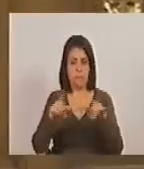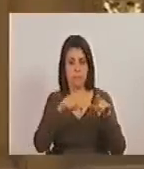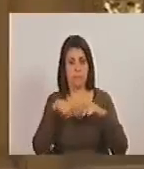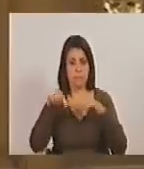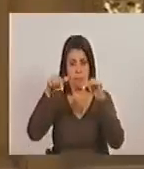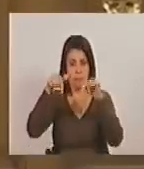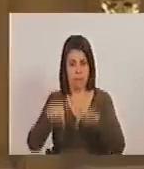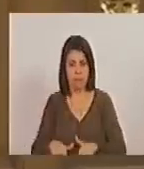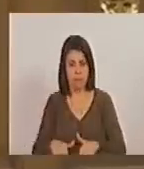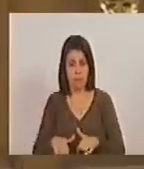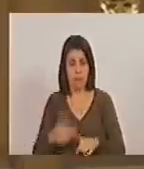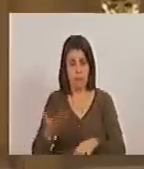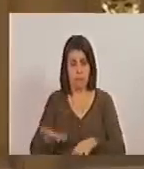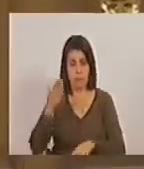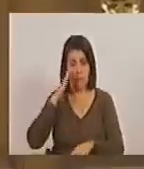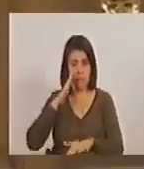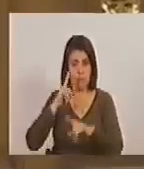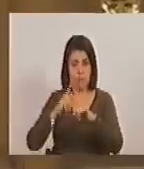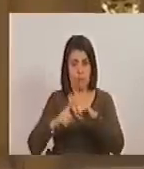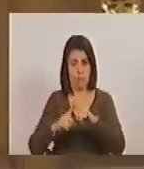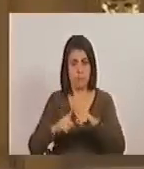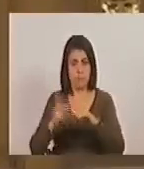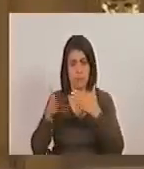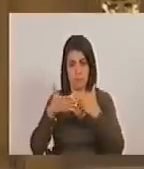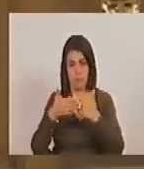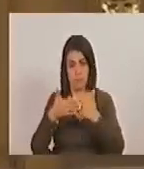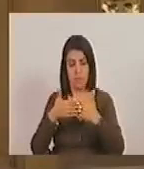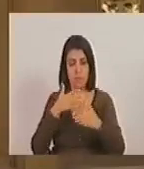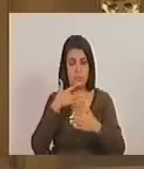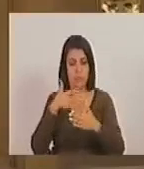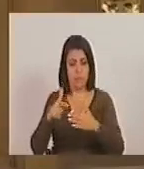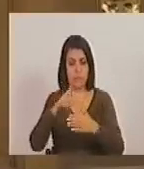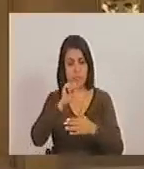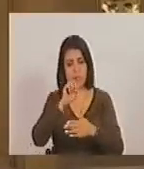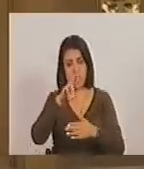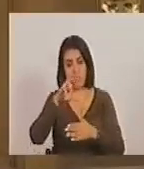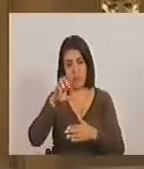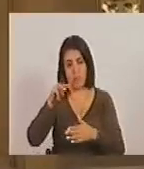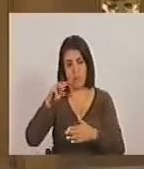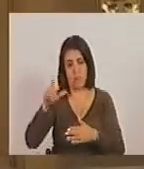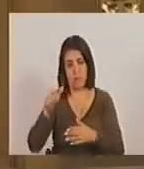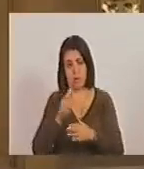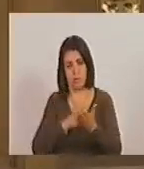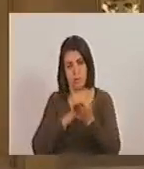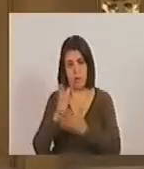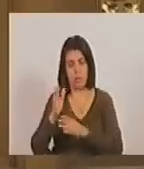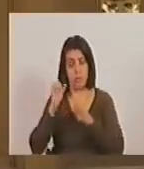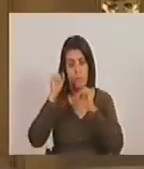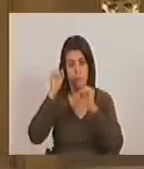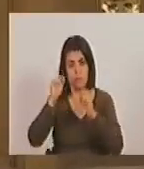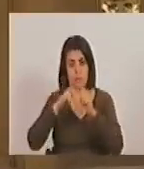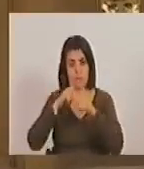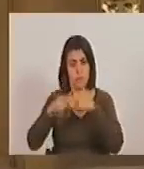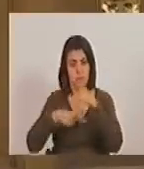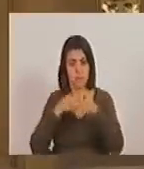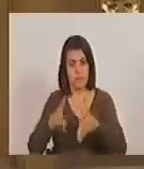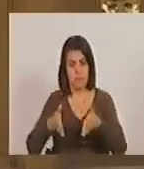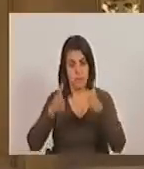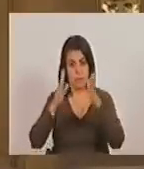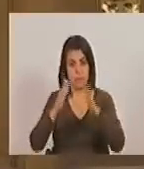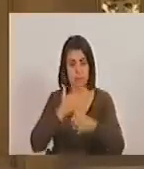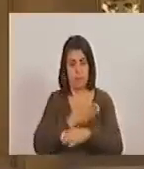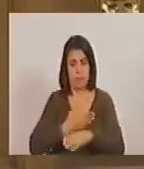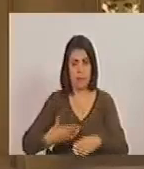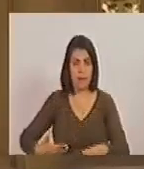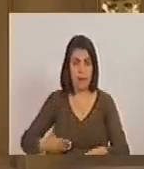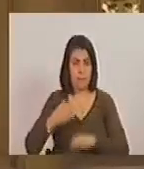son hoy clave para esta lucha. Cierro con Argimiro Gabaldón: el camino es largo y duro, pero sin duda es el camino.